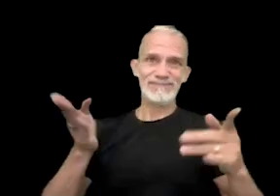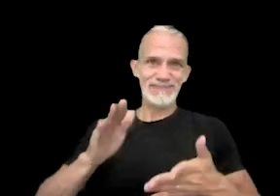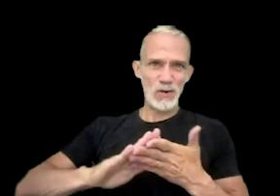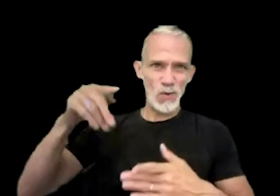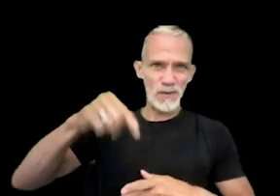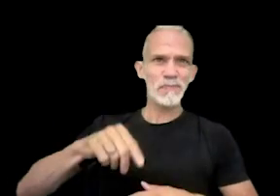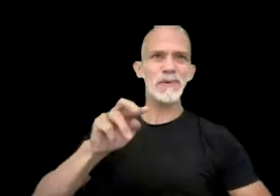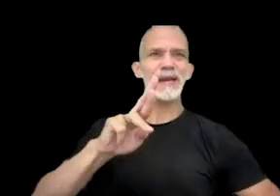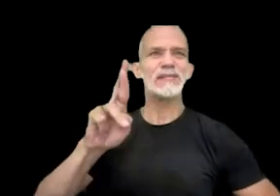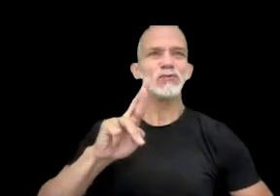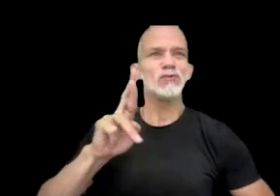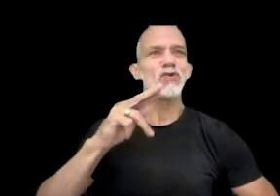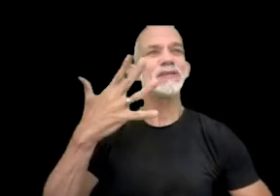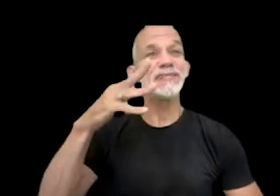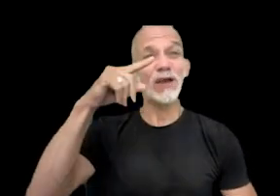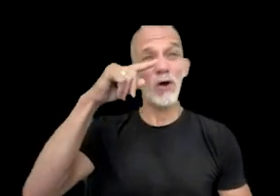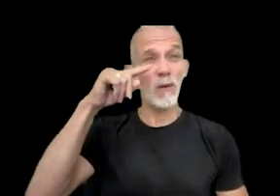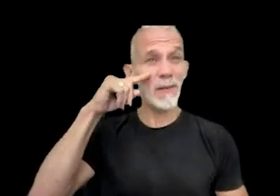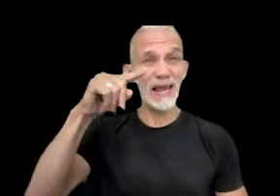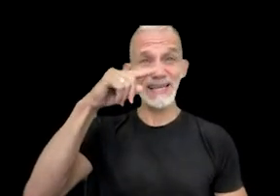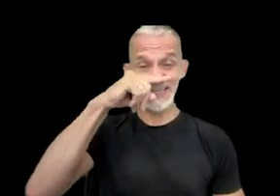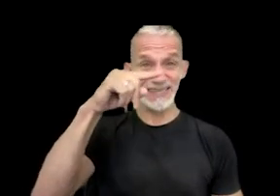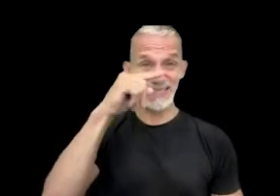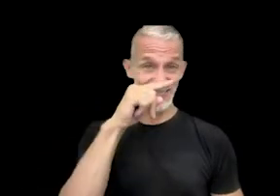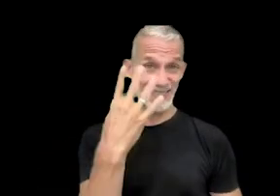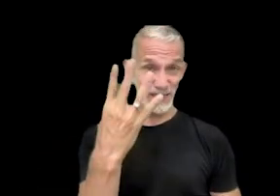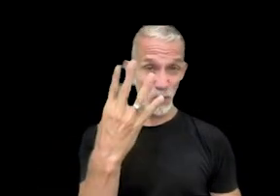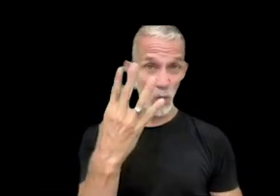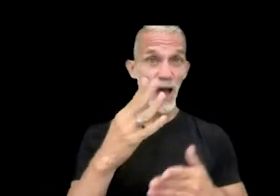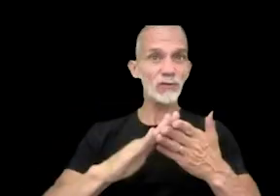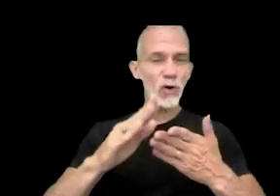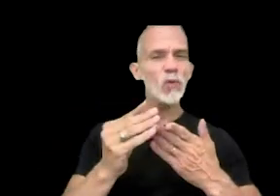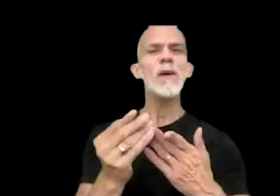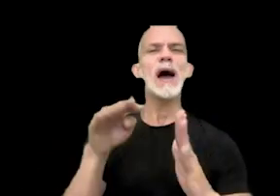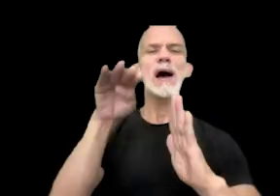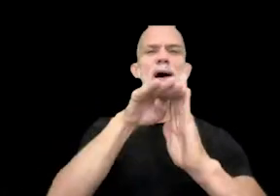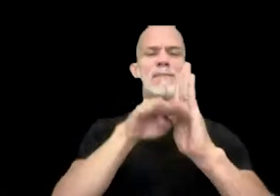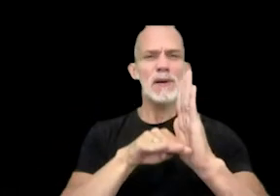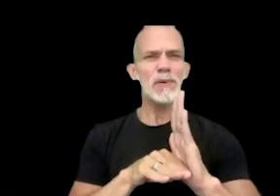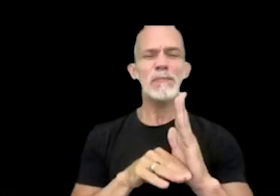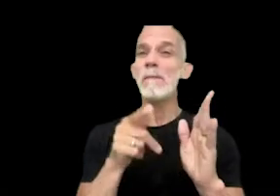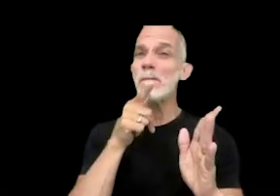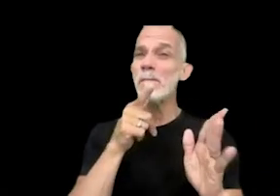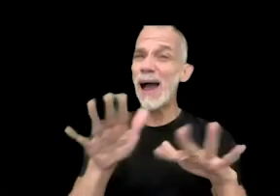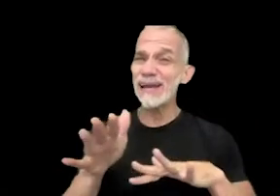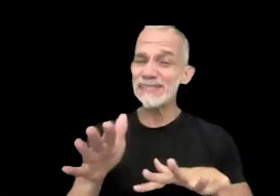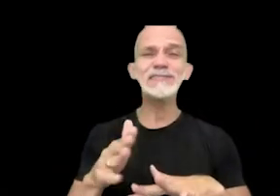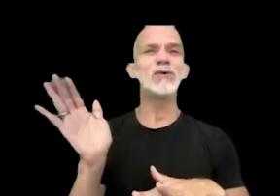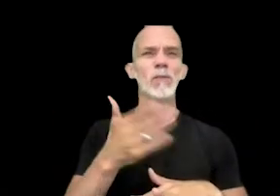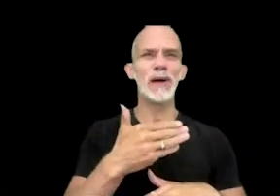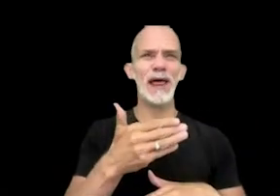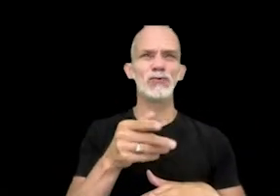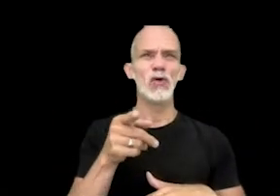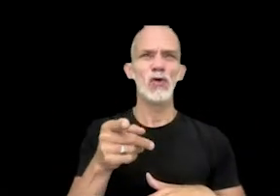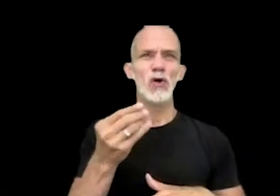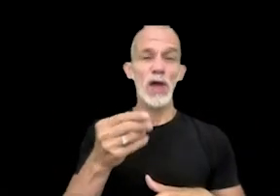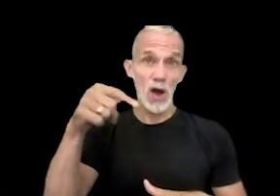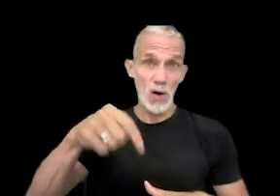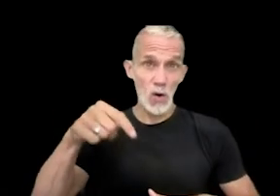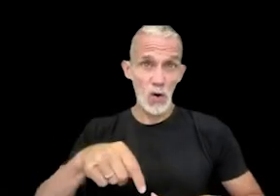5774 prevé un tratamiento análogo para todos aquellos que